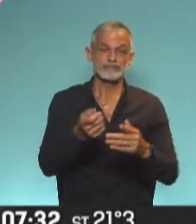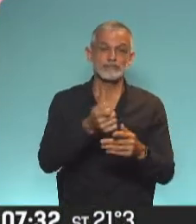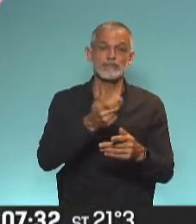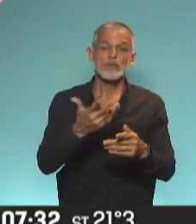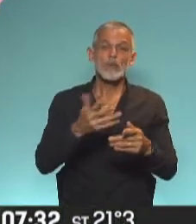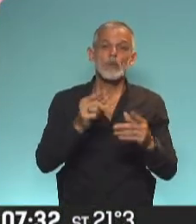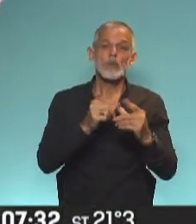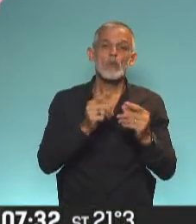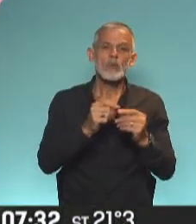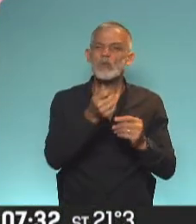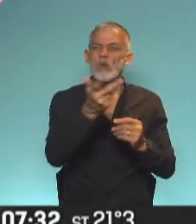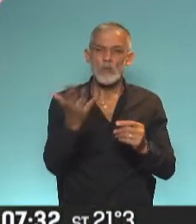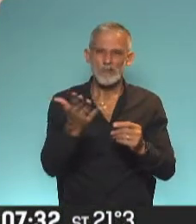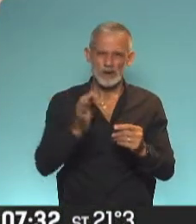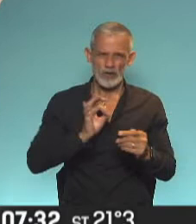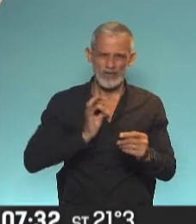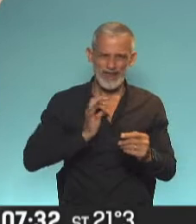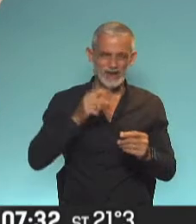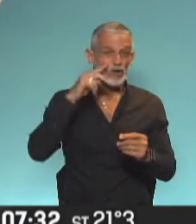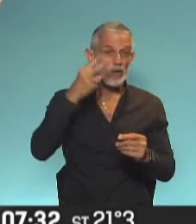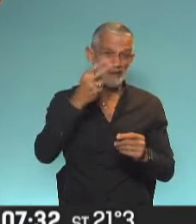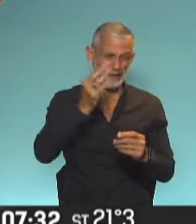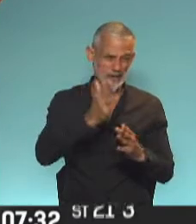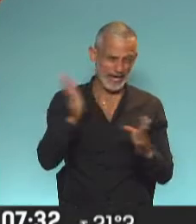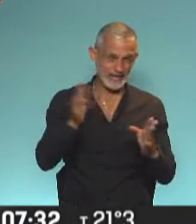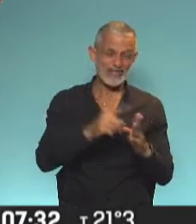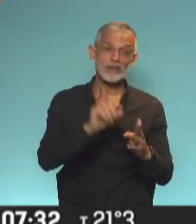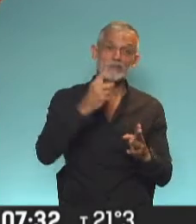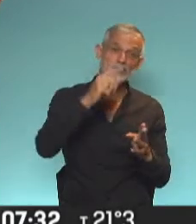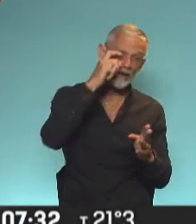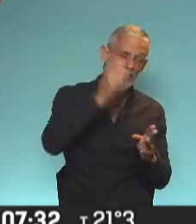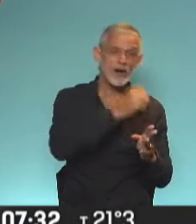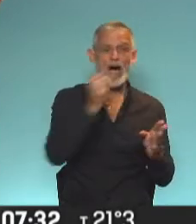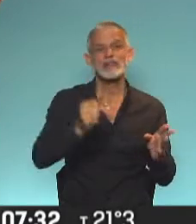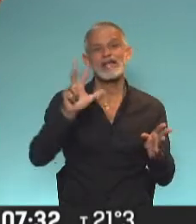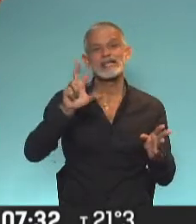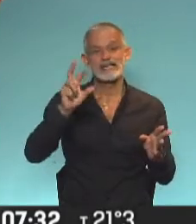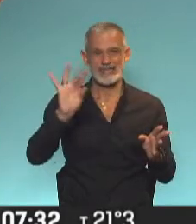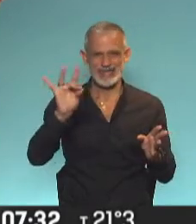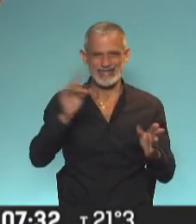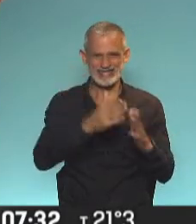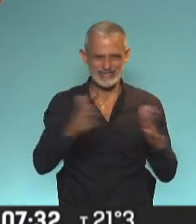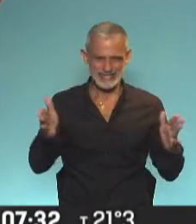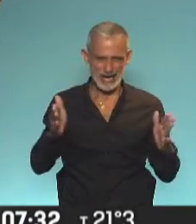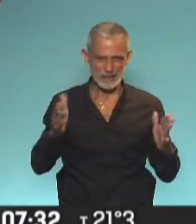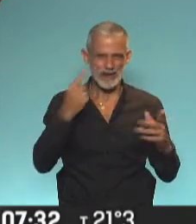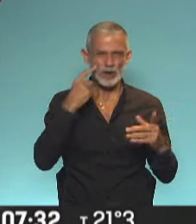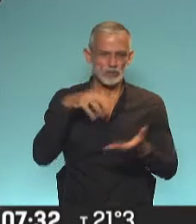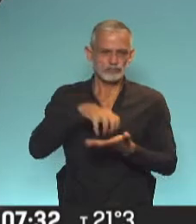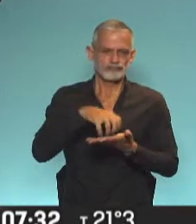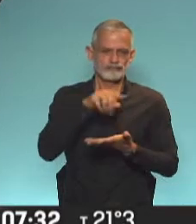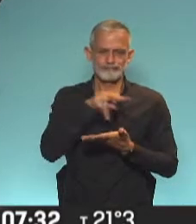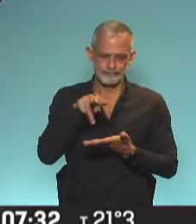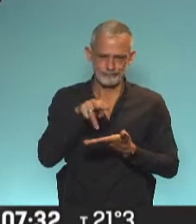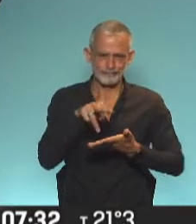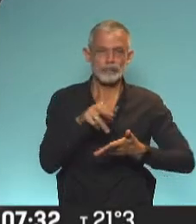recién respecto del año 2020. Del 1 de enero al 30 de diciembre, esto es según el observatorio, ahora que sí nos